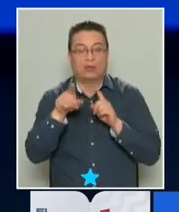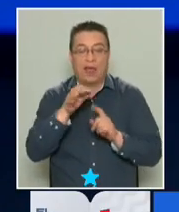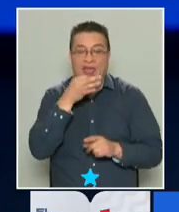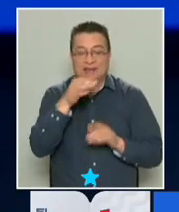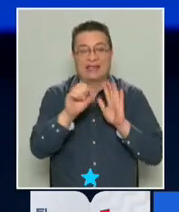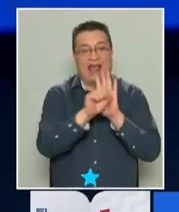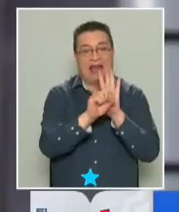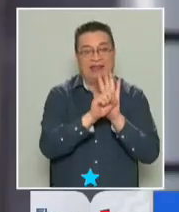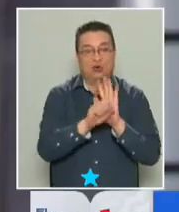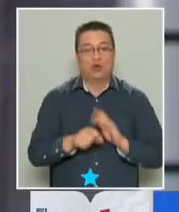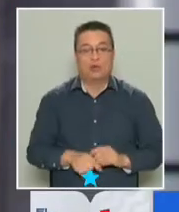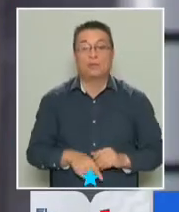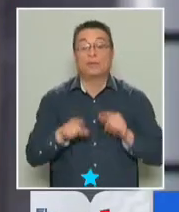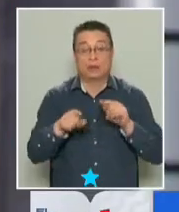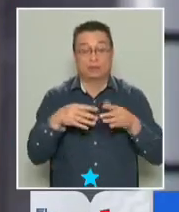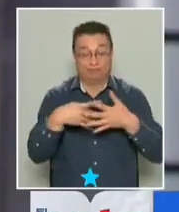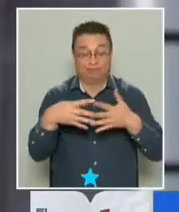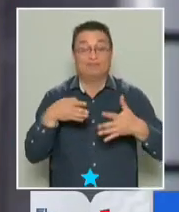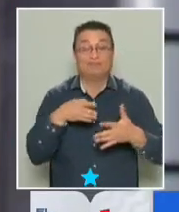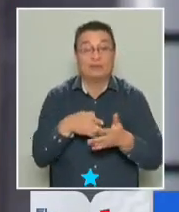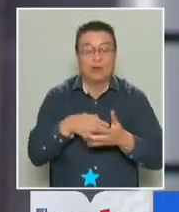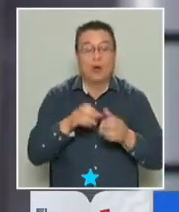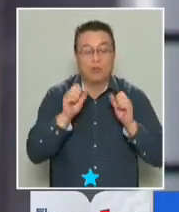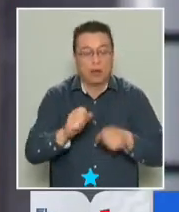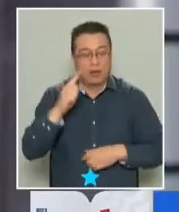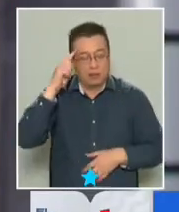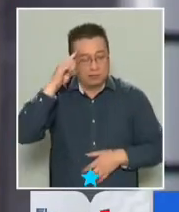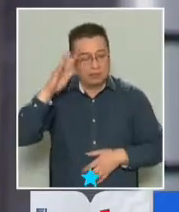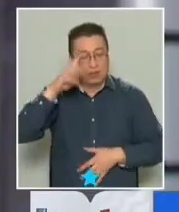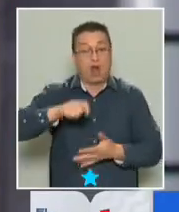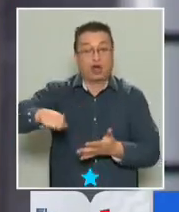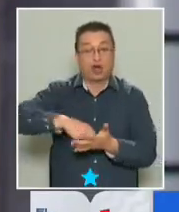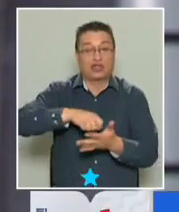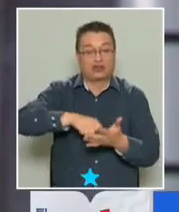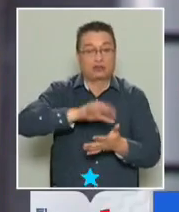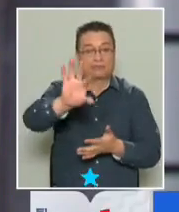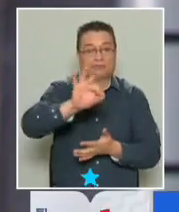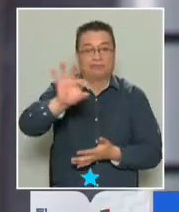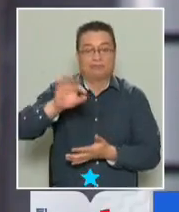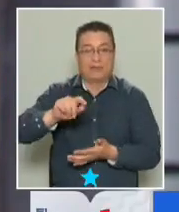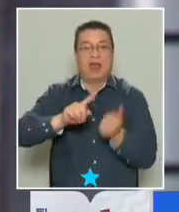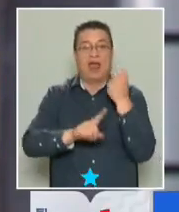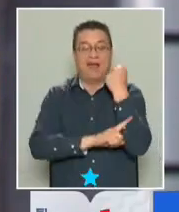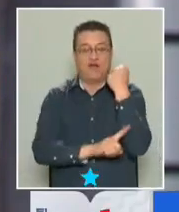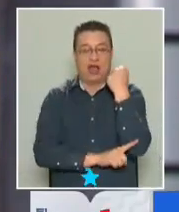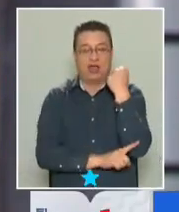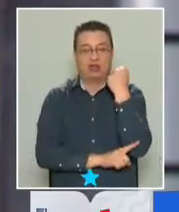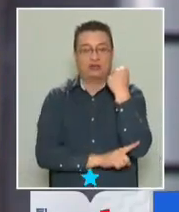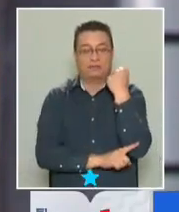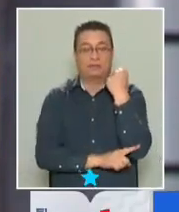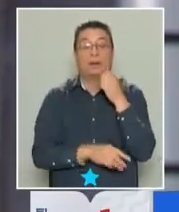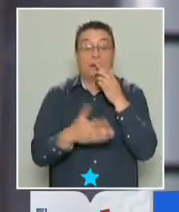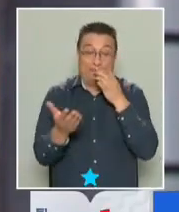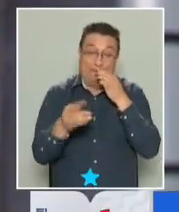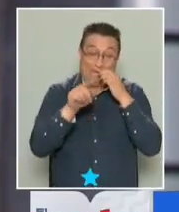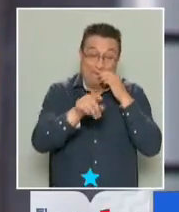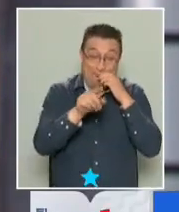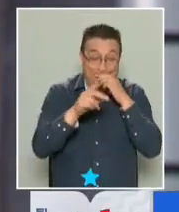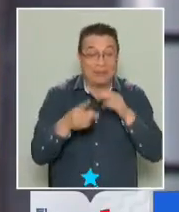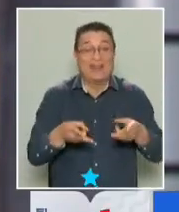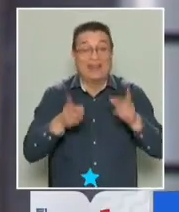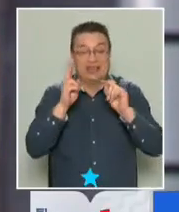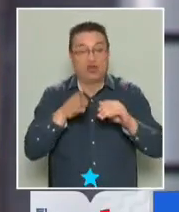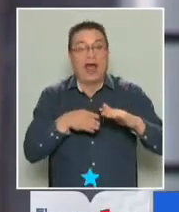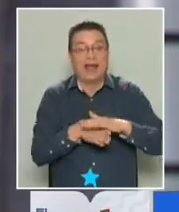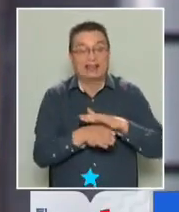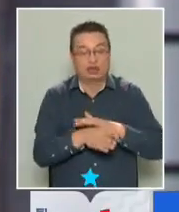artículo un obstáculo en el cual podríamos pensar es la contratación de abogado entonces este derecho a acceso